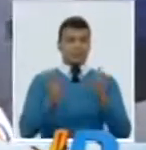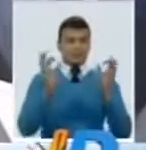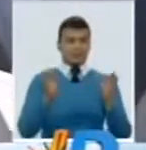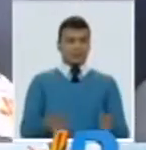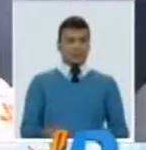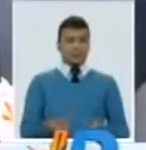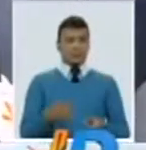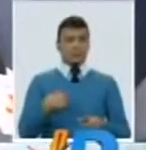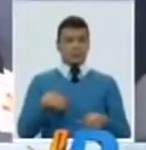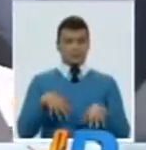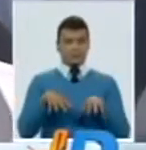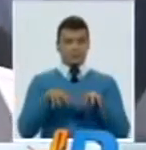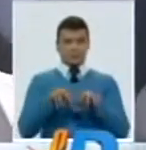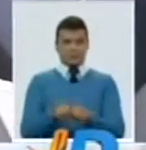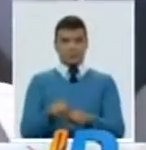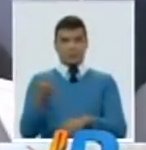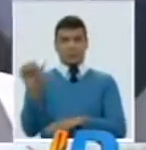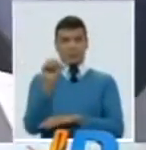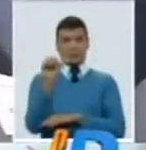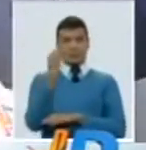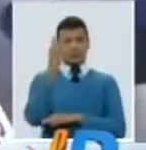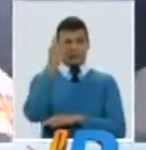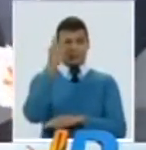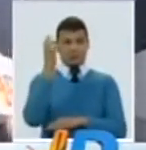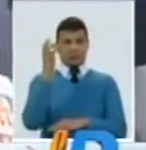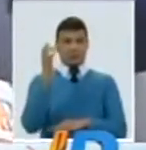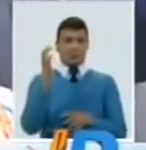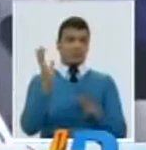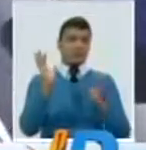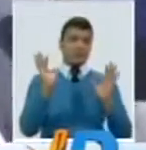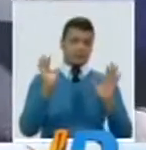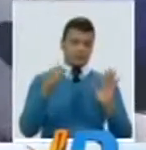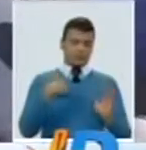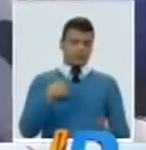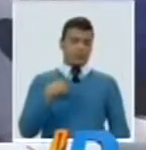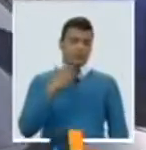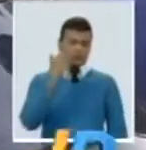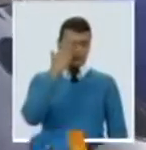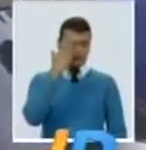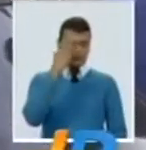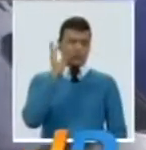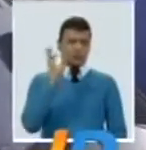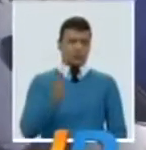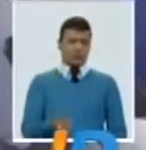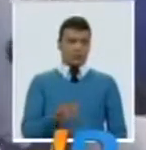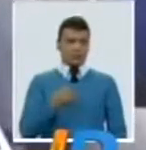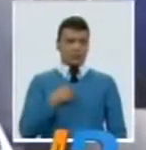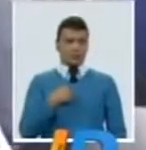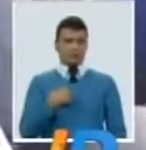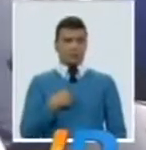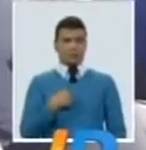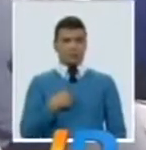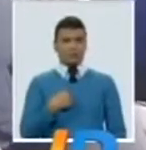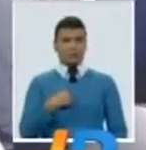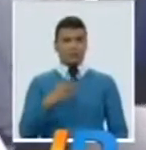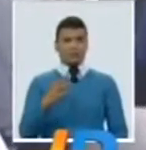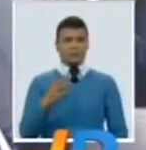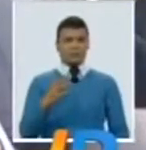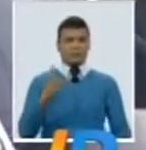Me inmovilizaron mi moto porque sí, estoy consciente de que iba con la parrilla sin